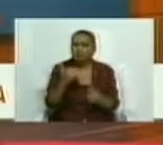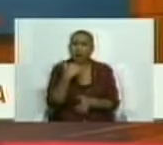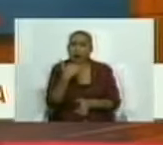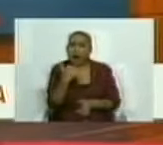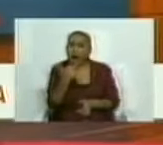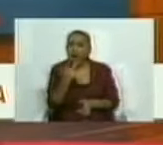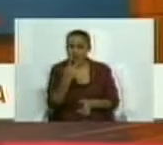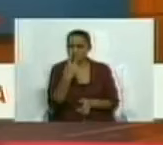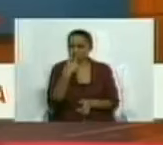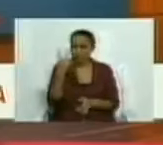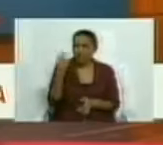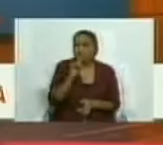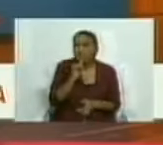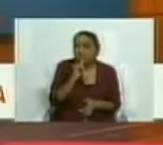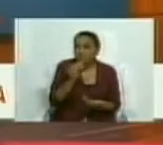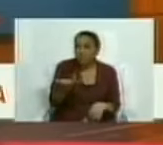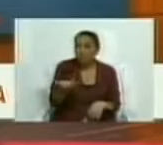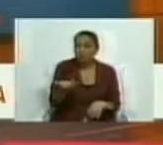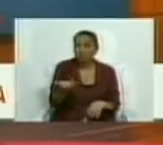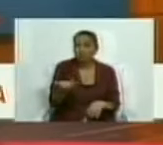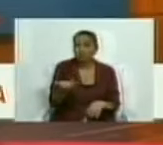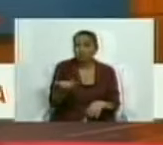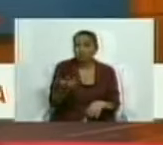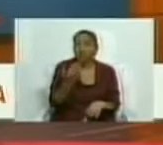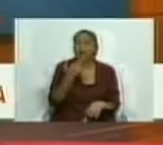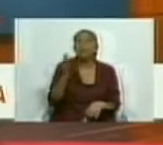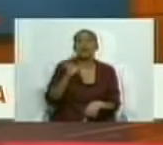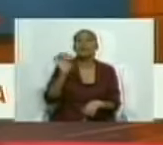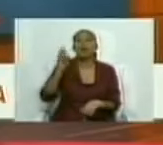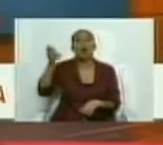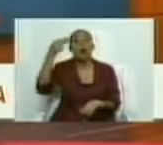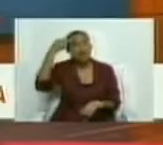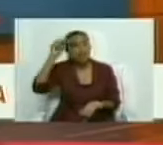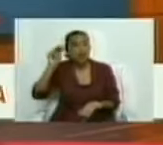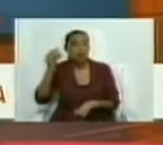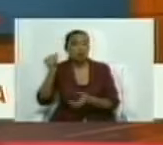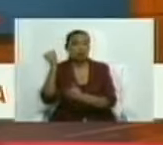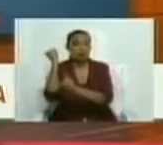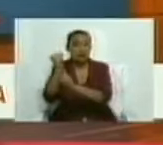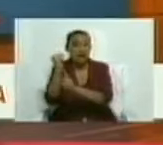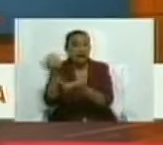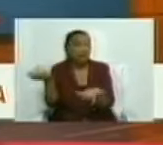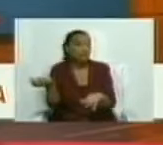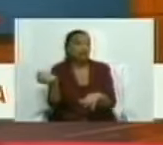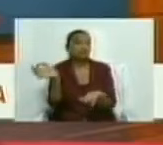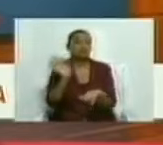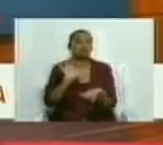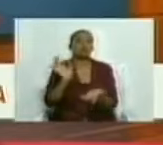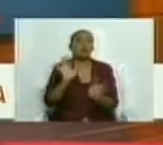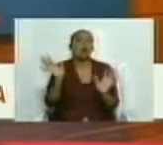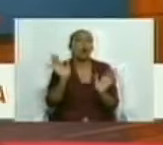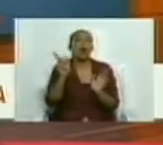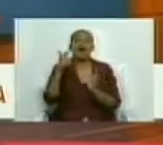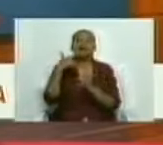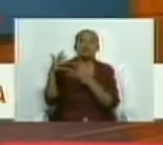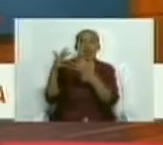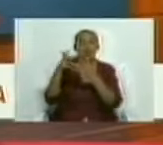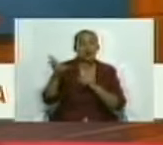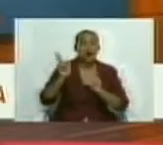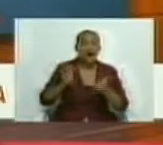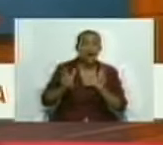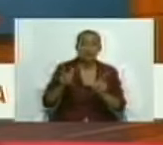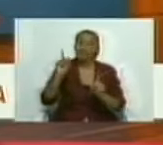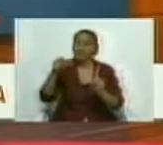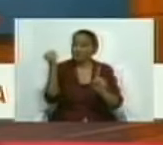cometido por un ciudadano de origen mexicano o de origen californiano de los Ángeles o